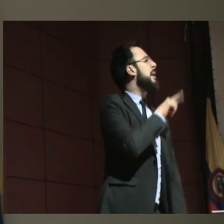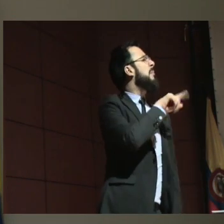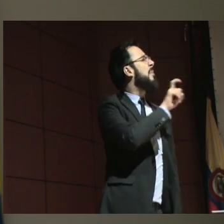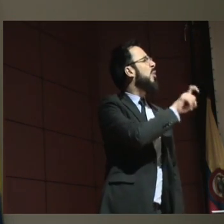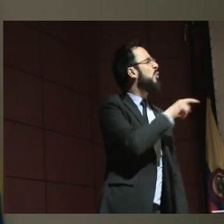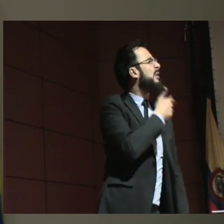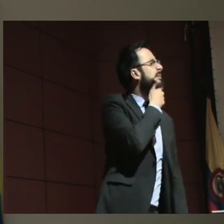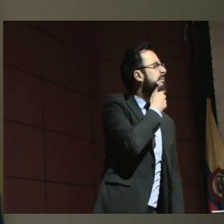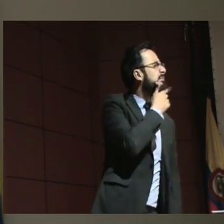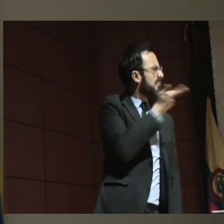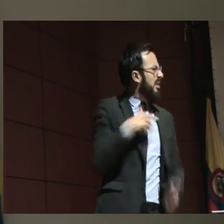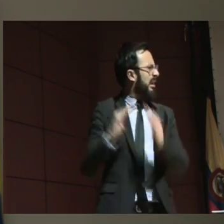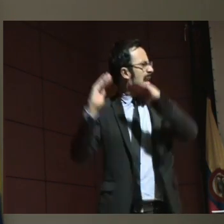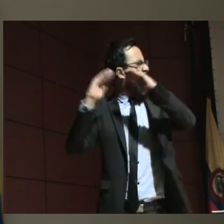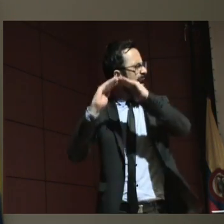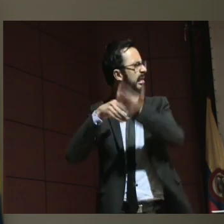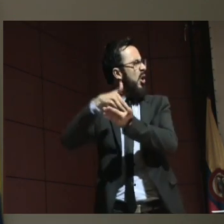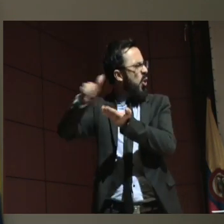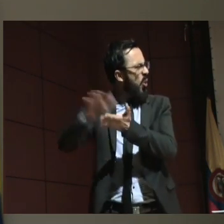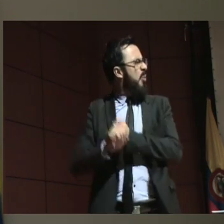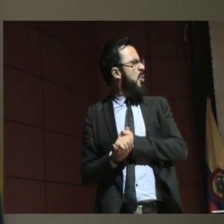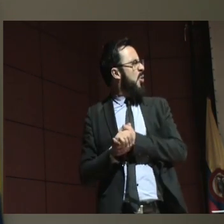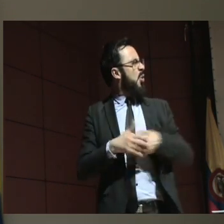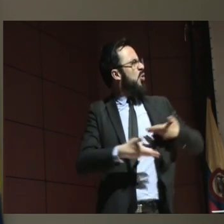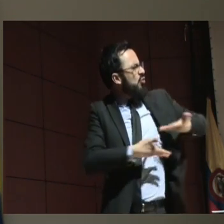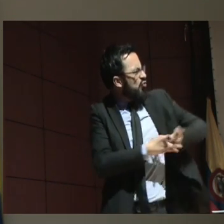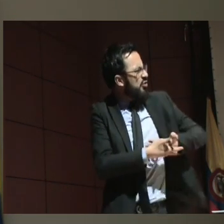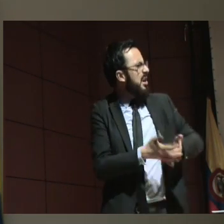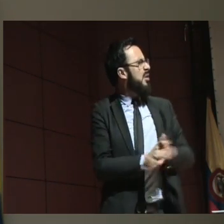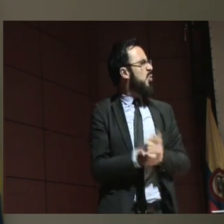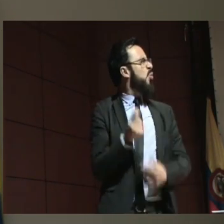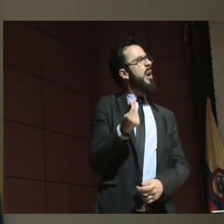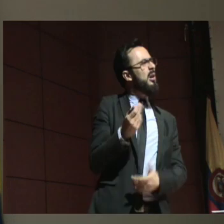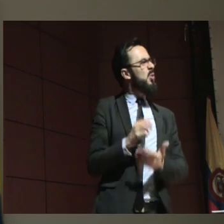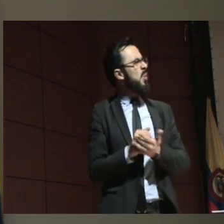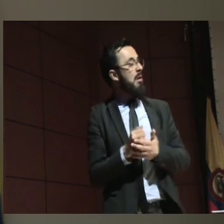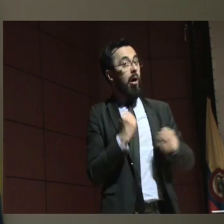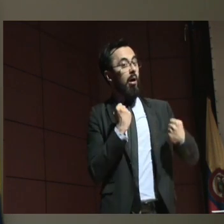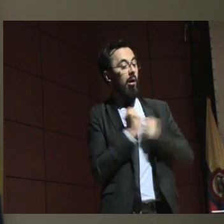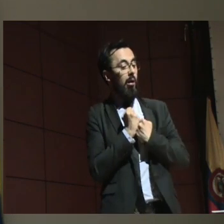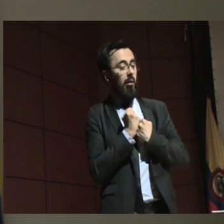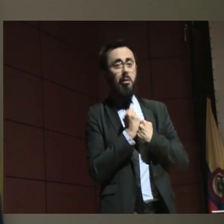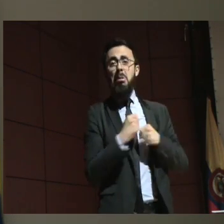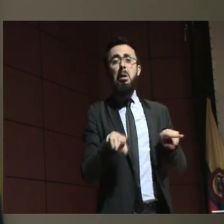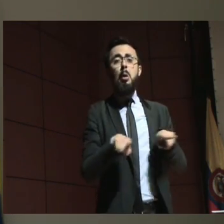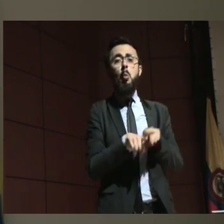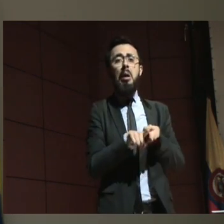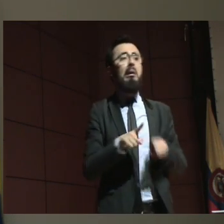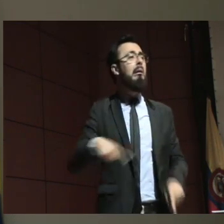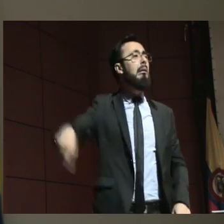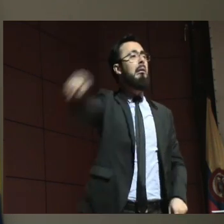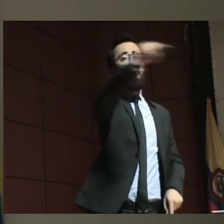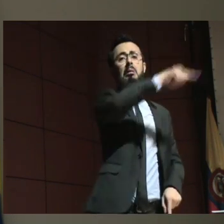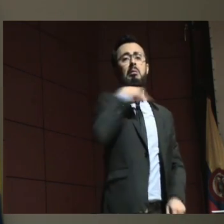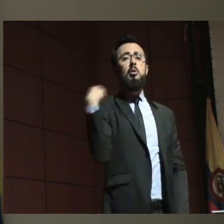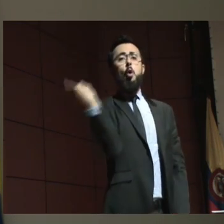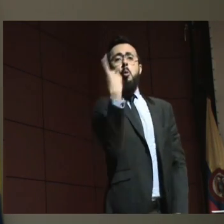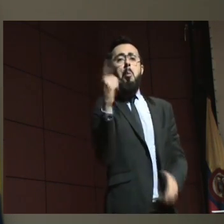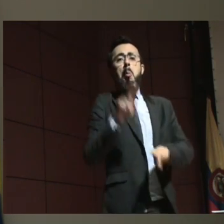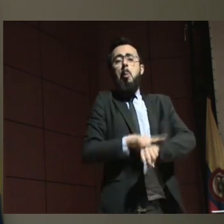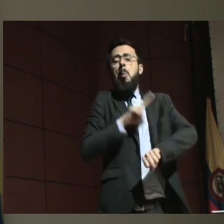que no? Y nos informamos y pedimos consejo y lo discutimos. Eso es una toma de decisiones con apoyo, así de sencillo. Esta